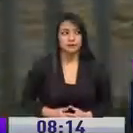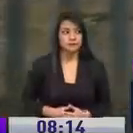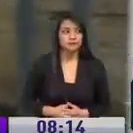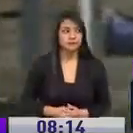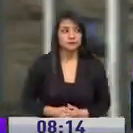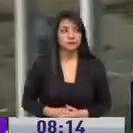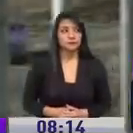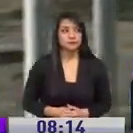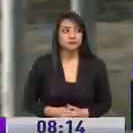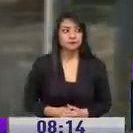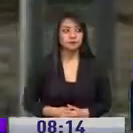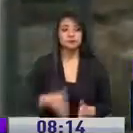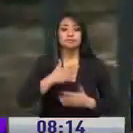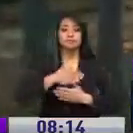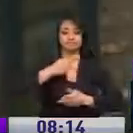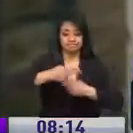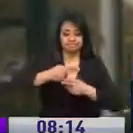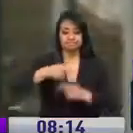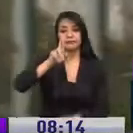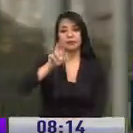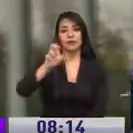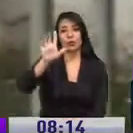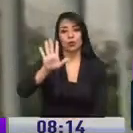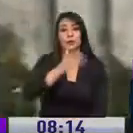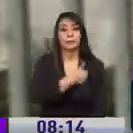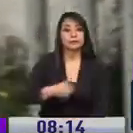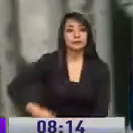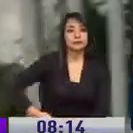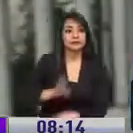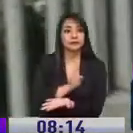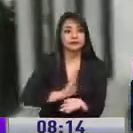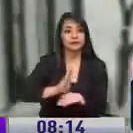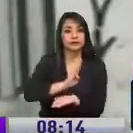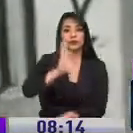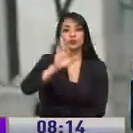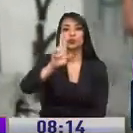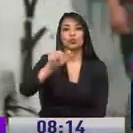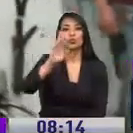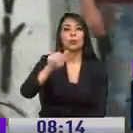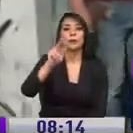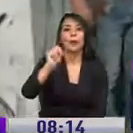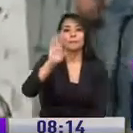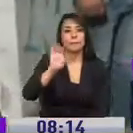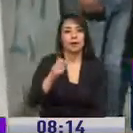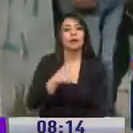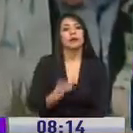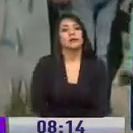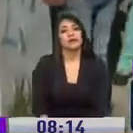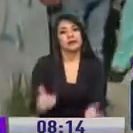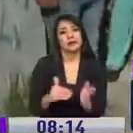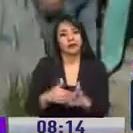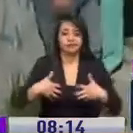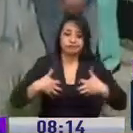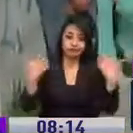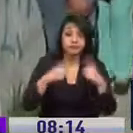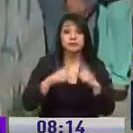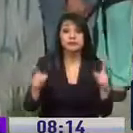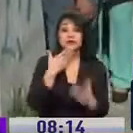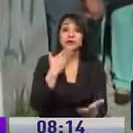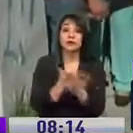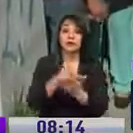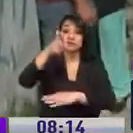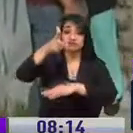Me identifico, mi nombre es Raúl Cárdenas, presidente de la urbanización Turubamba Bajo. Sí, aquí estamos nuevamente, gracias a TVC,